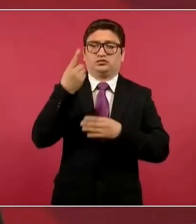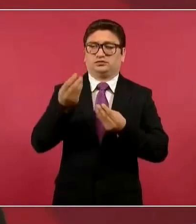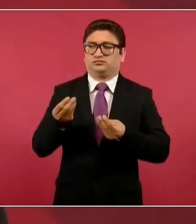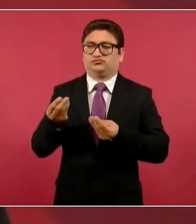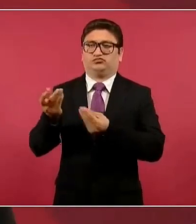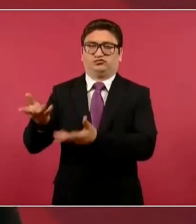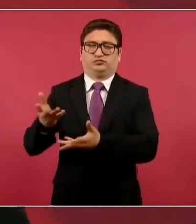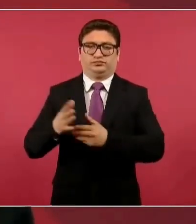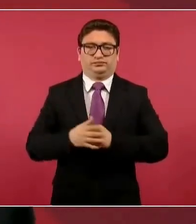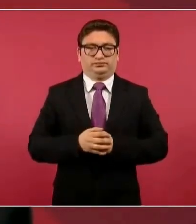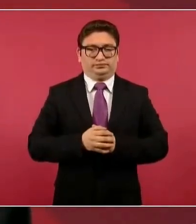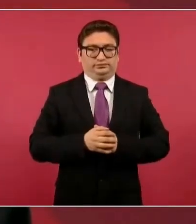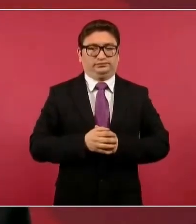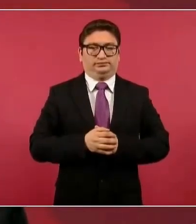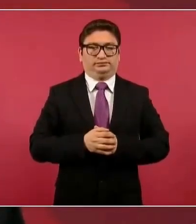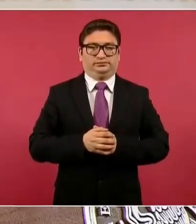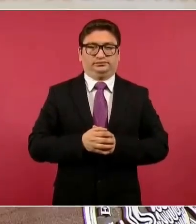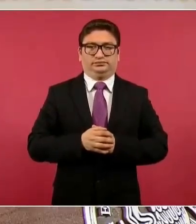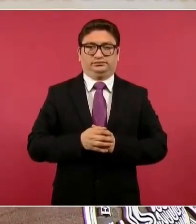Y de repente,